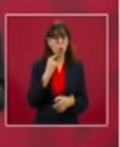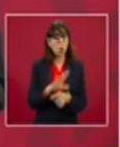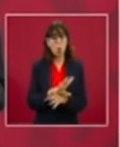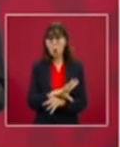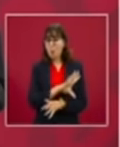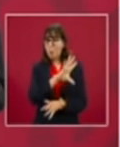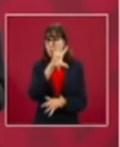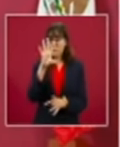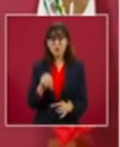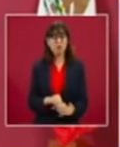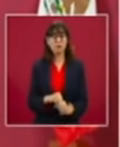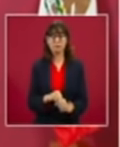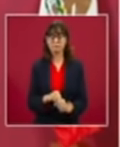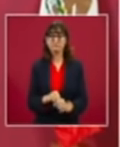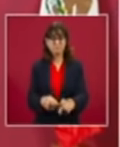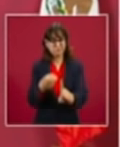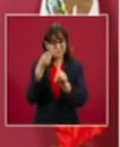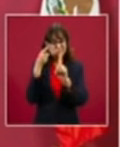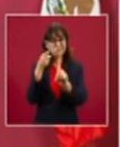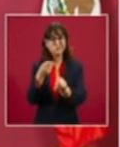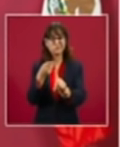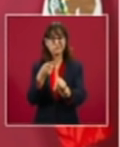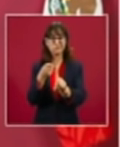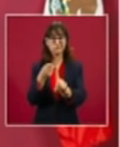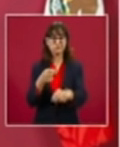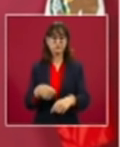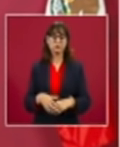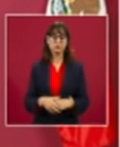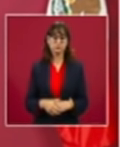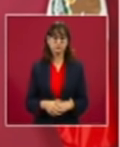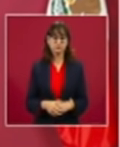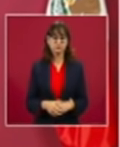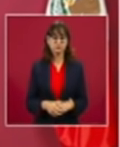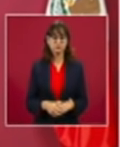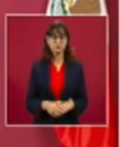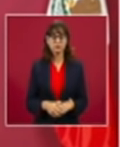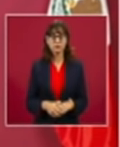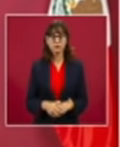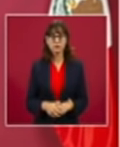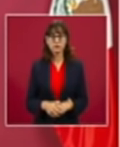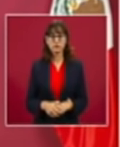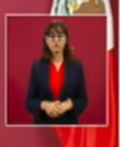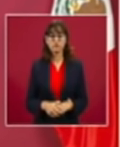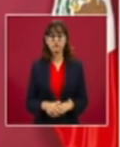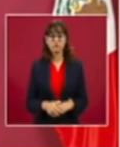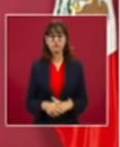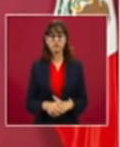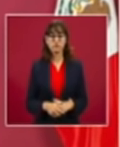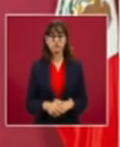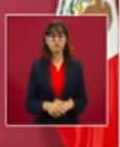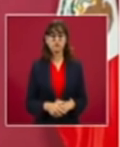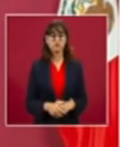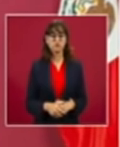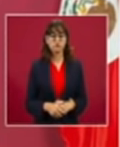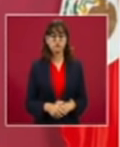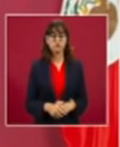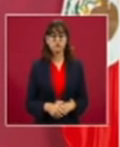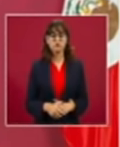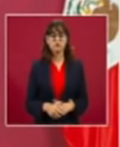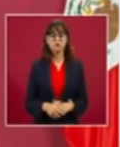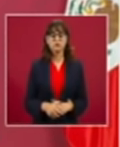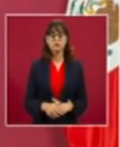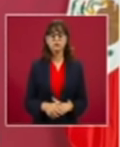carácter y formalista mi insistencia en los procedimientos y yo decidí que era lo mejor para